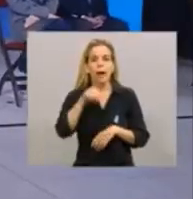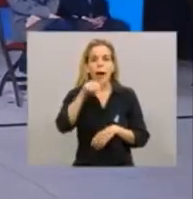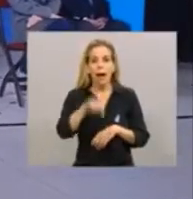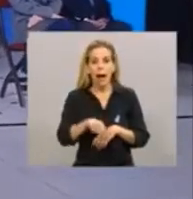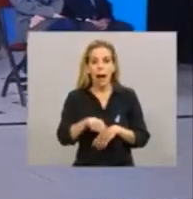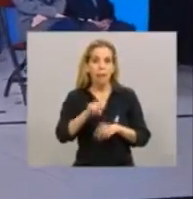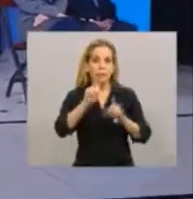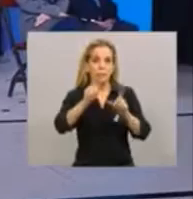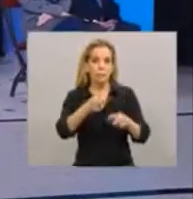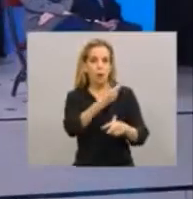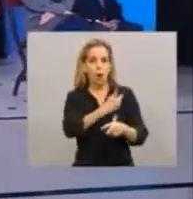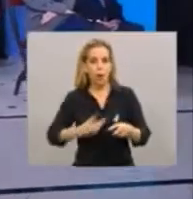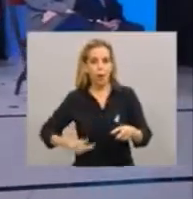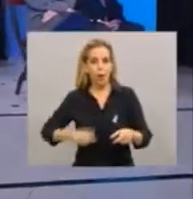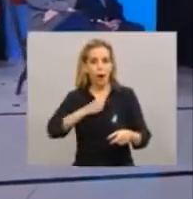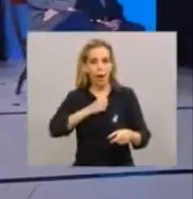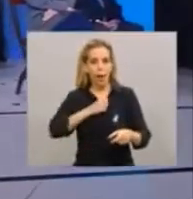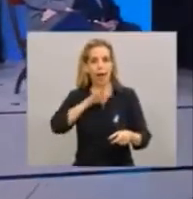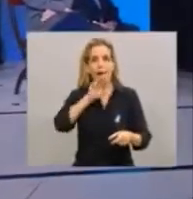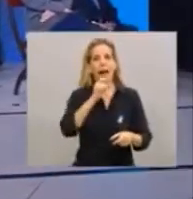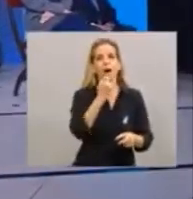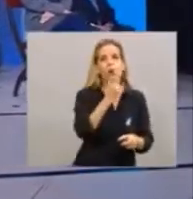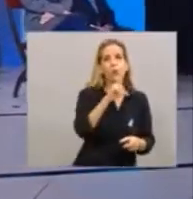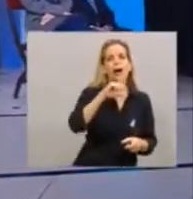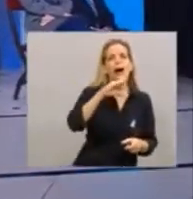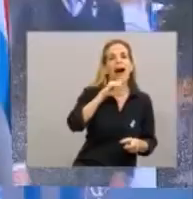gobernador de catamarca raúl jalil